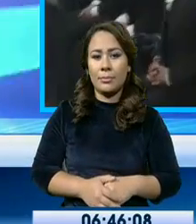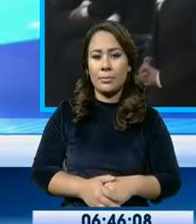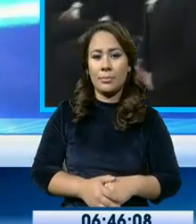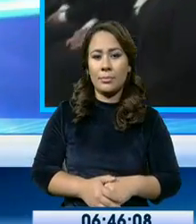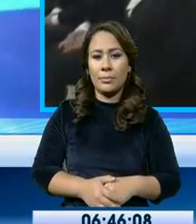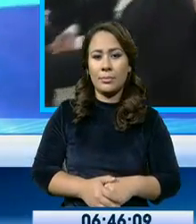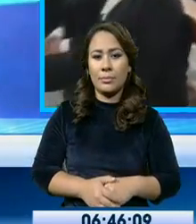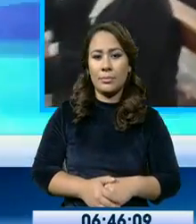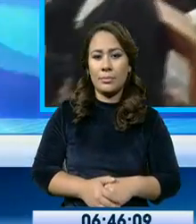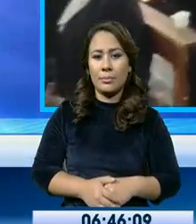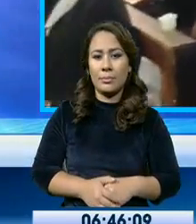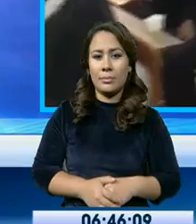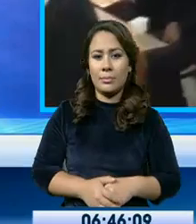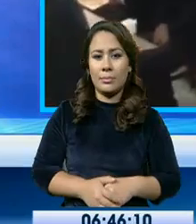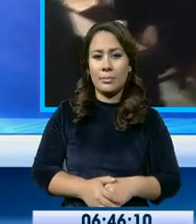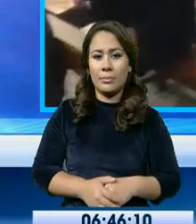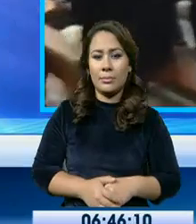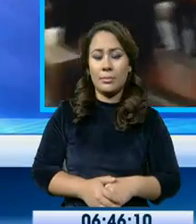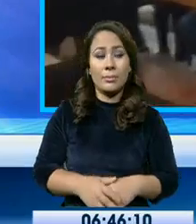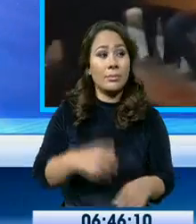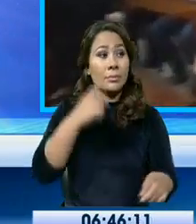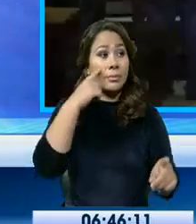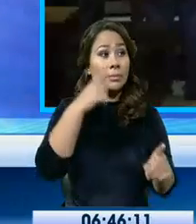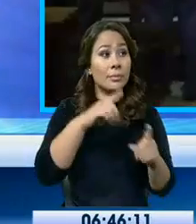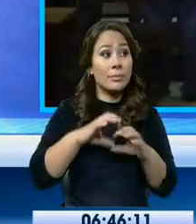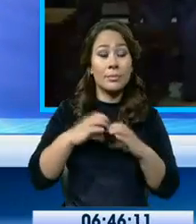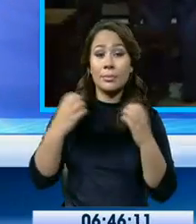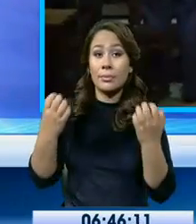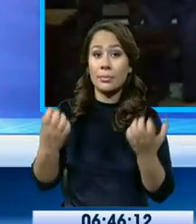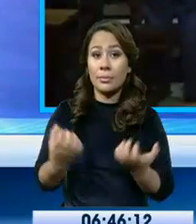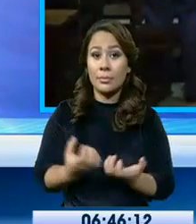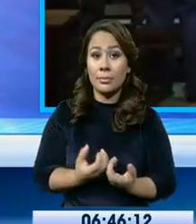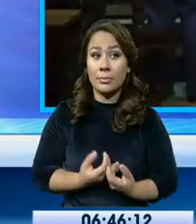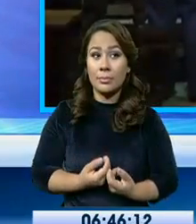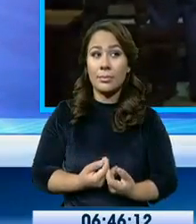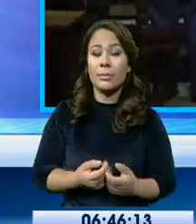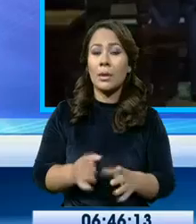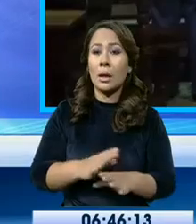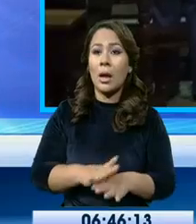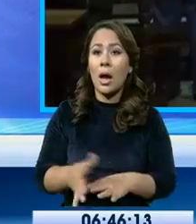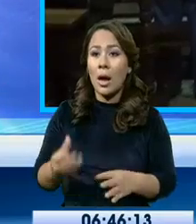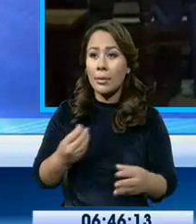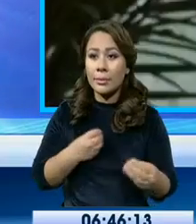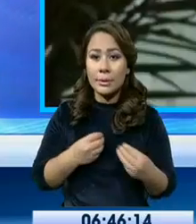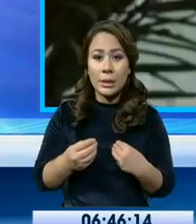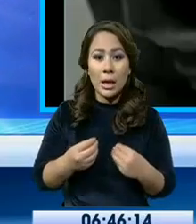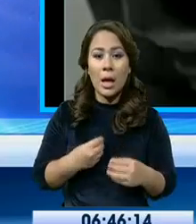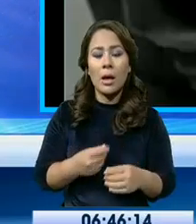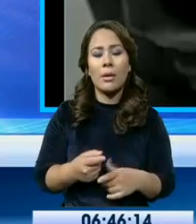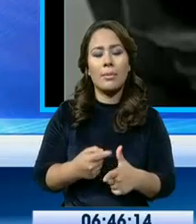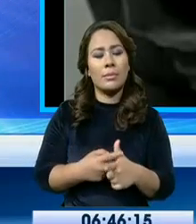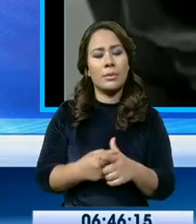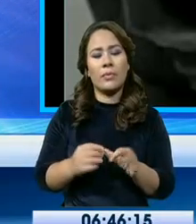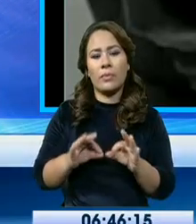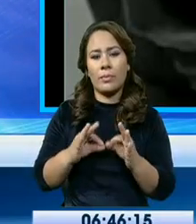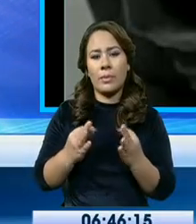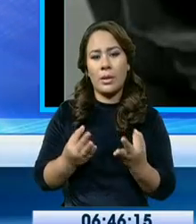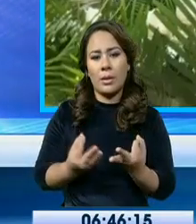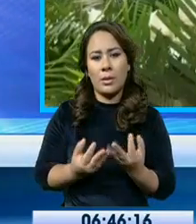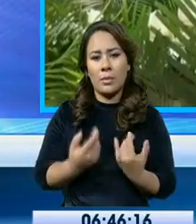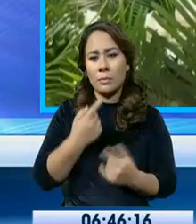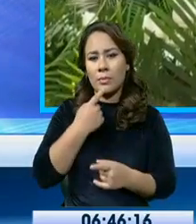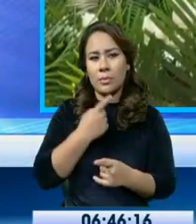de del estadio acá de la ciudad, pero descartada que sea familiar, pero sí una persona cercana que tenía contacto con la